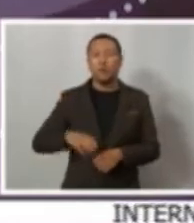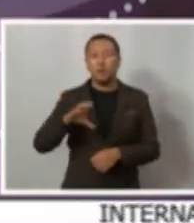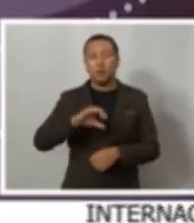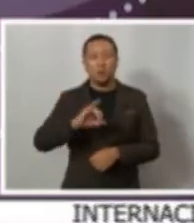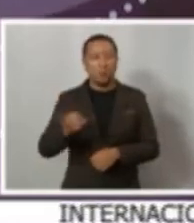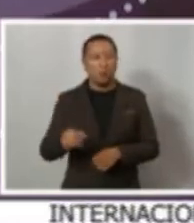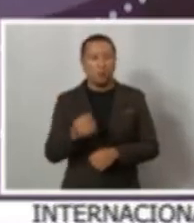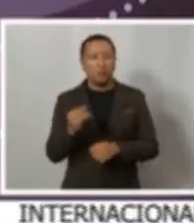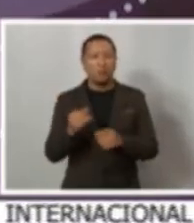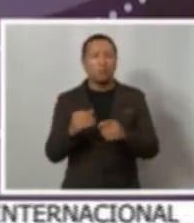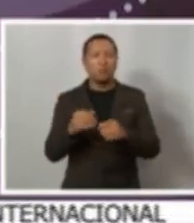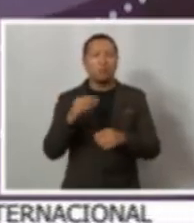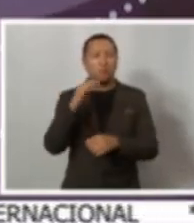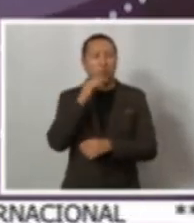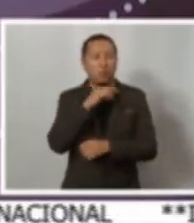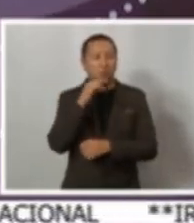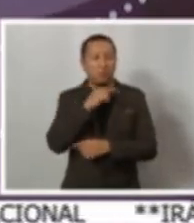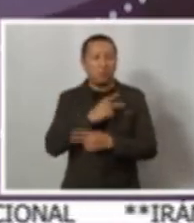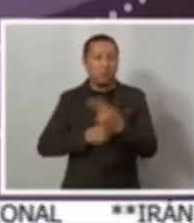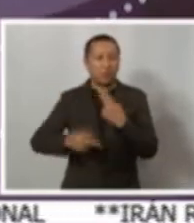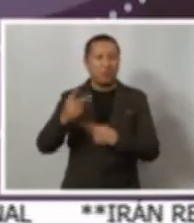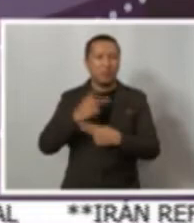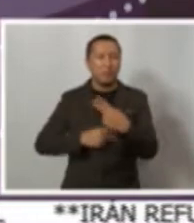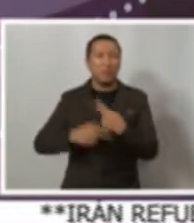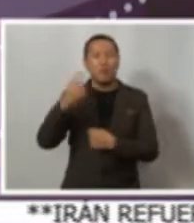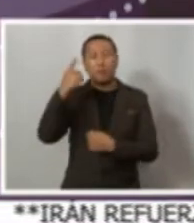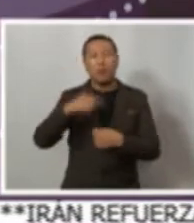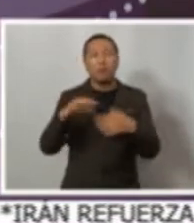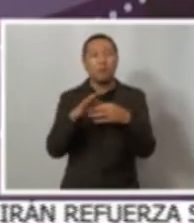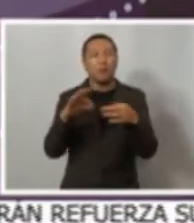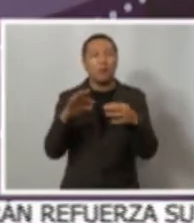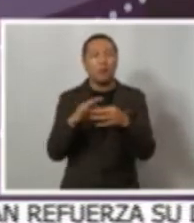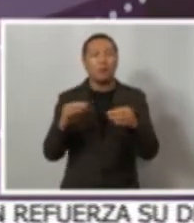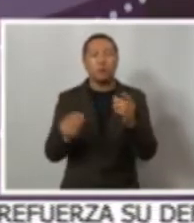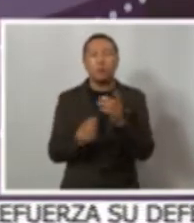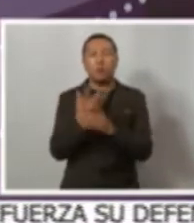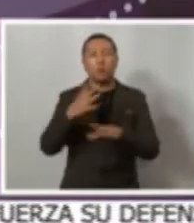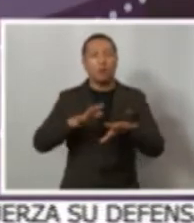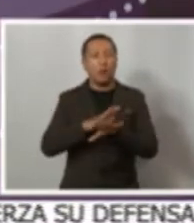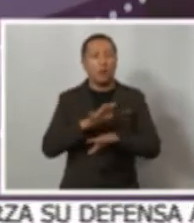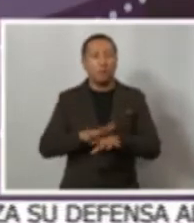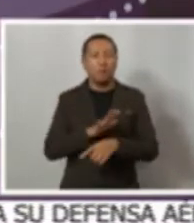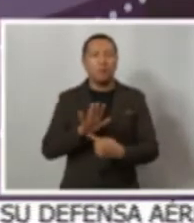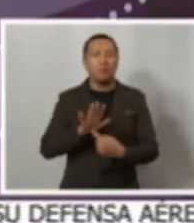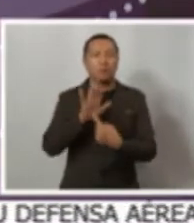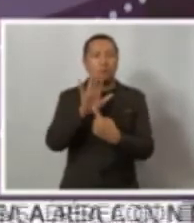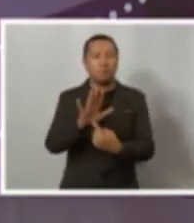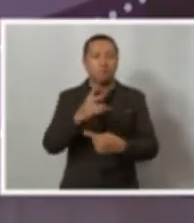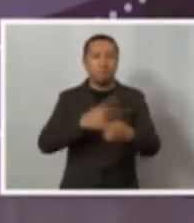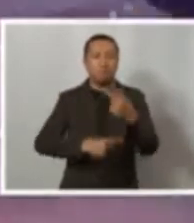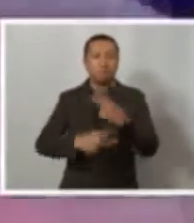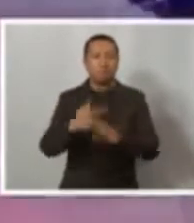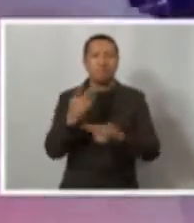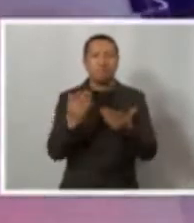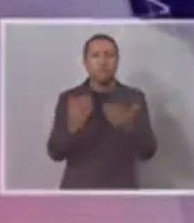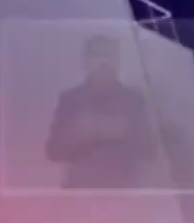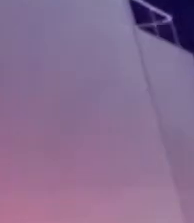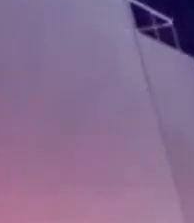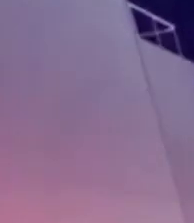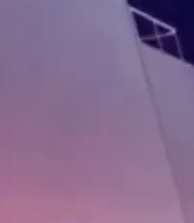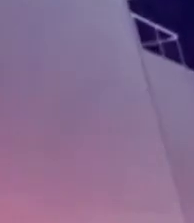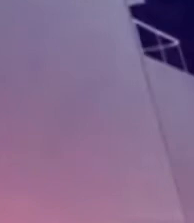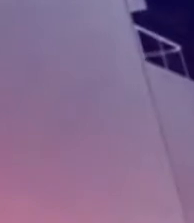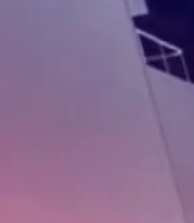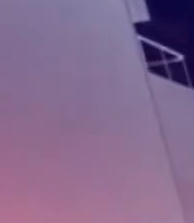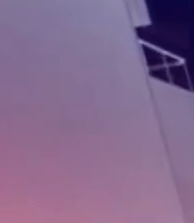espacio informativo platicando de esta actualización que se tiene del huracán Delta. Regreso. A